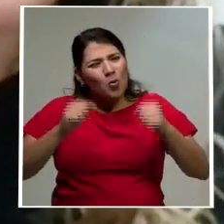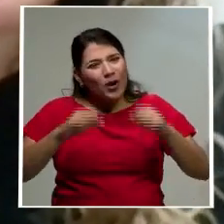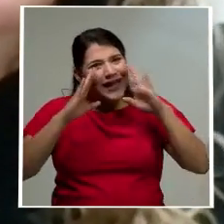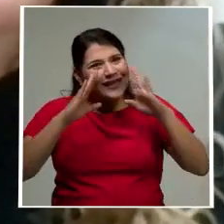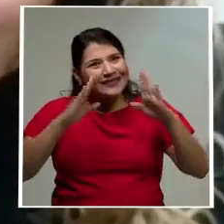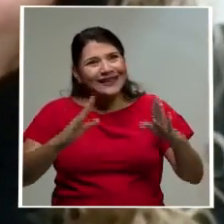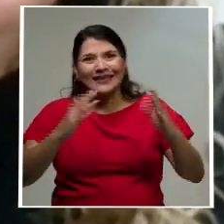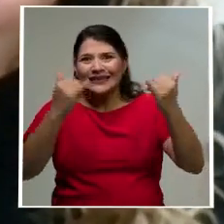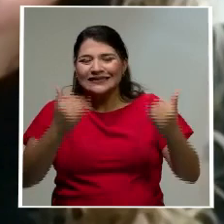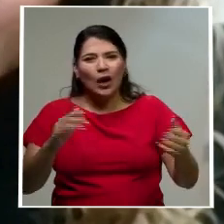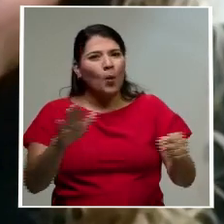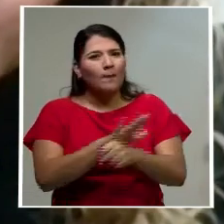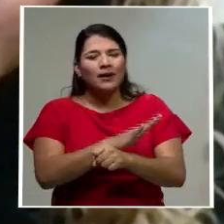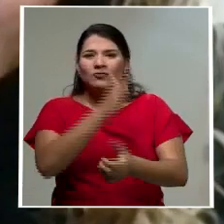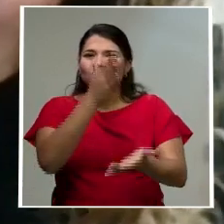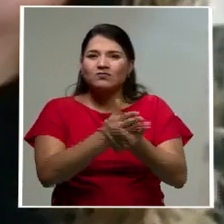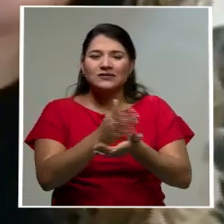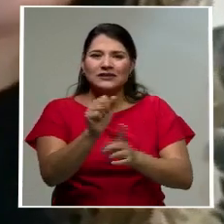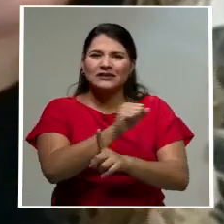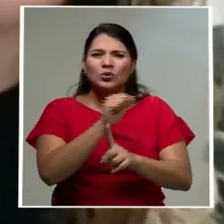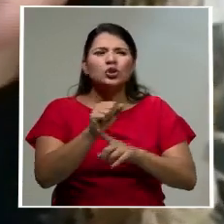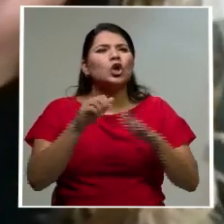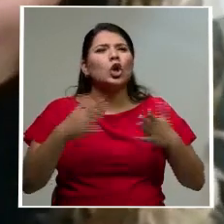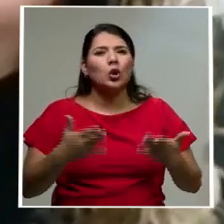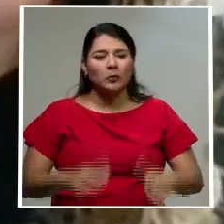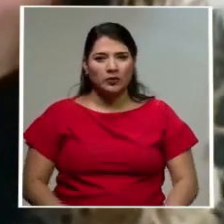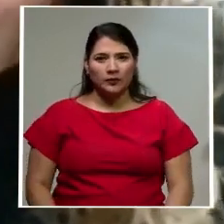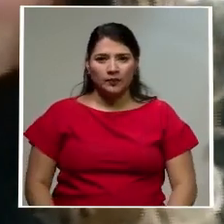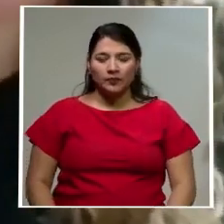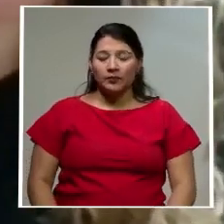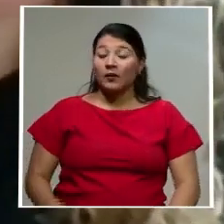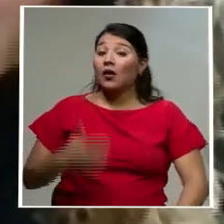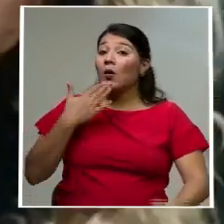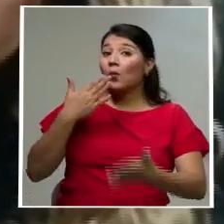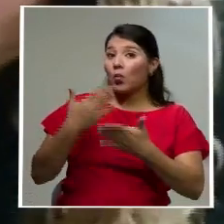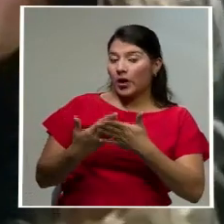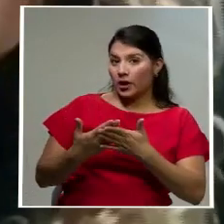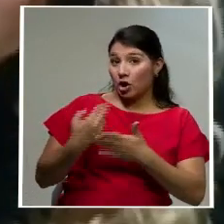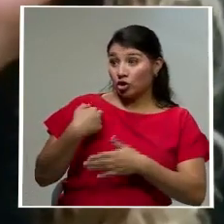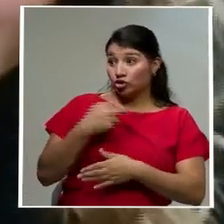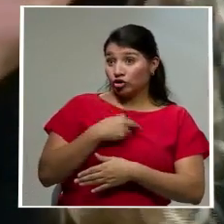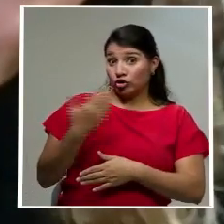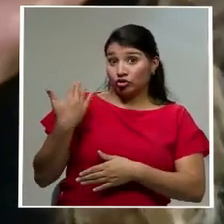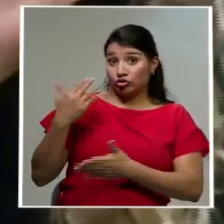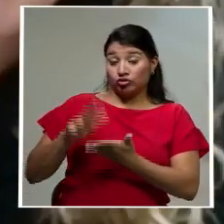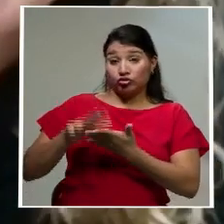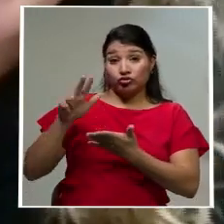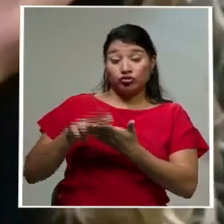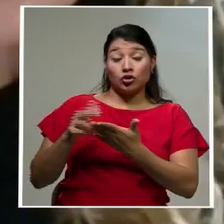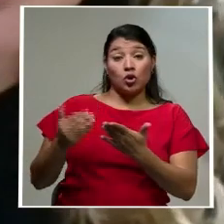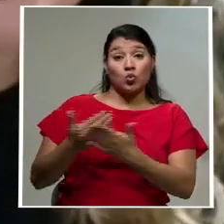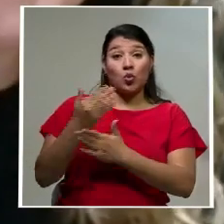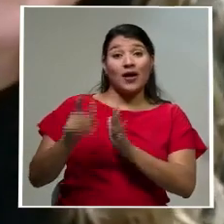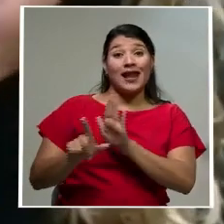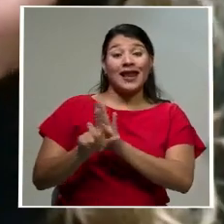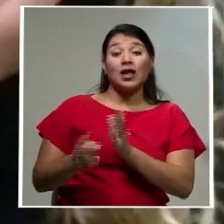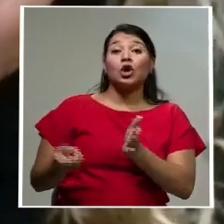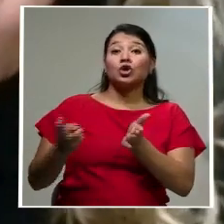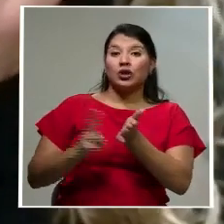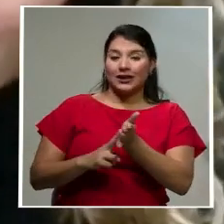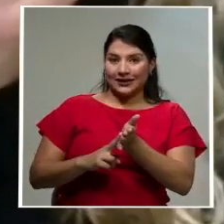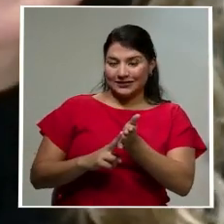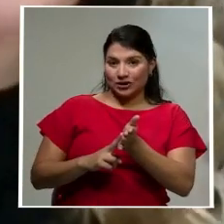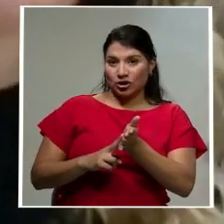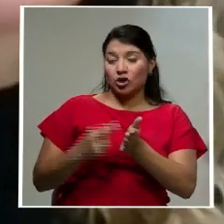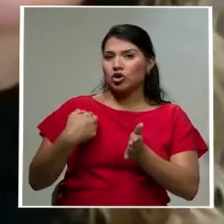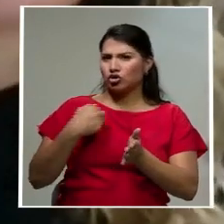le meten el diente a este tema? Bueno, acabamos recién de aprobar la nueva ley de contratación que deberíamos